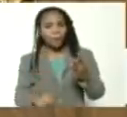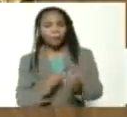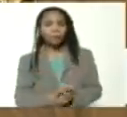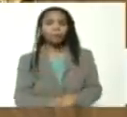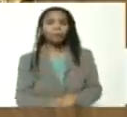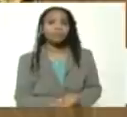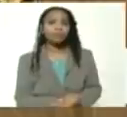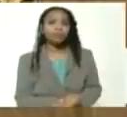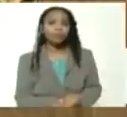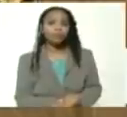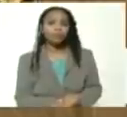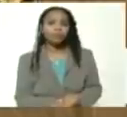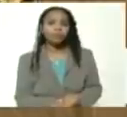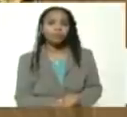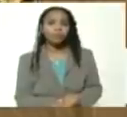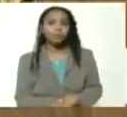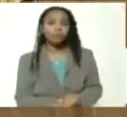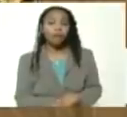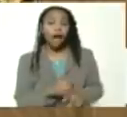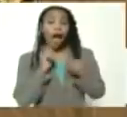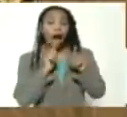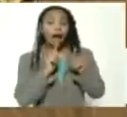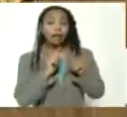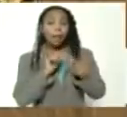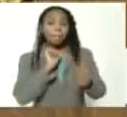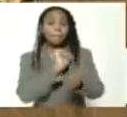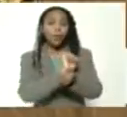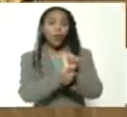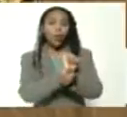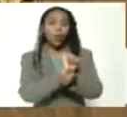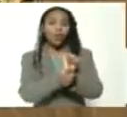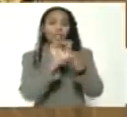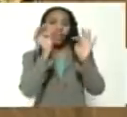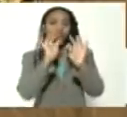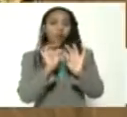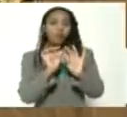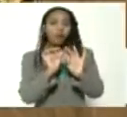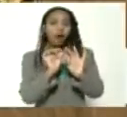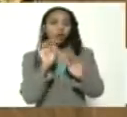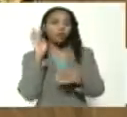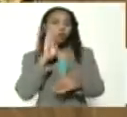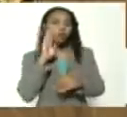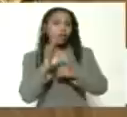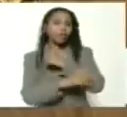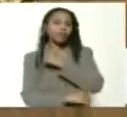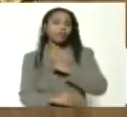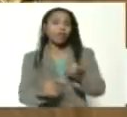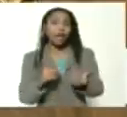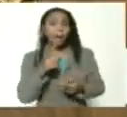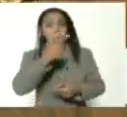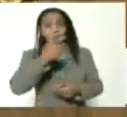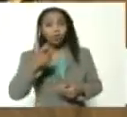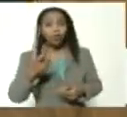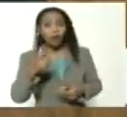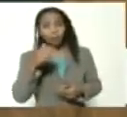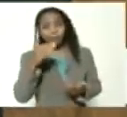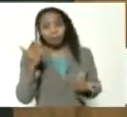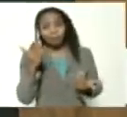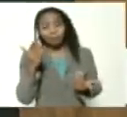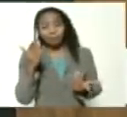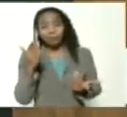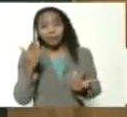El Amparo, entre tantos? Allí se detenía de manera ilegal a un ciudadano o una ciudadana venezolana, mayormente